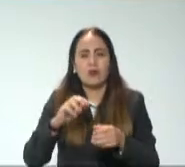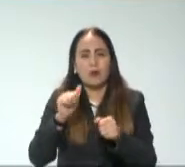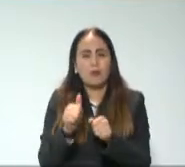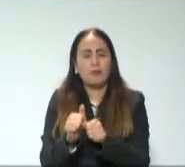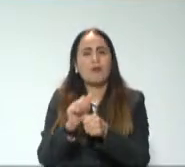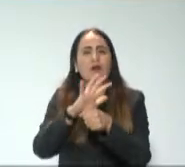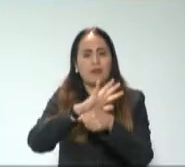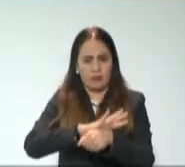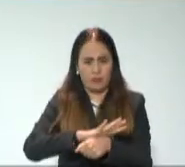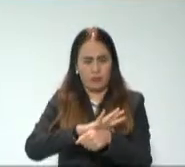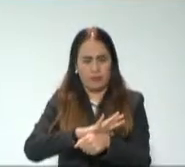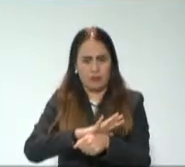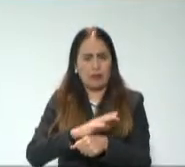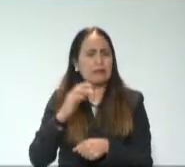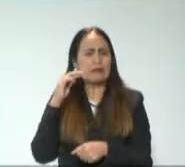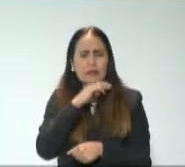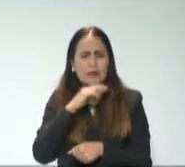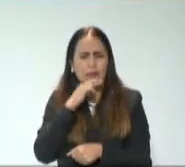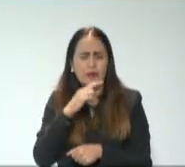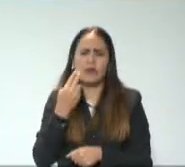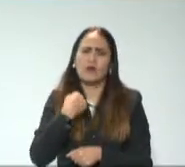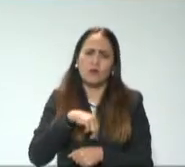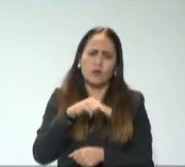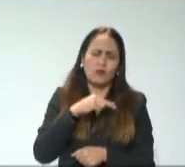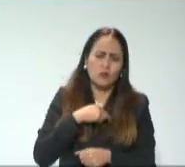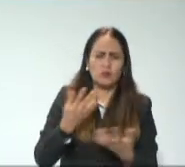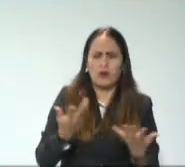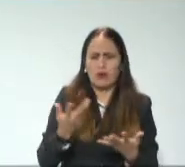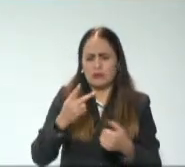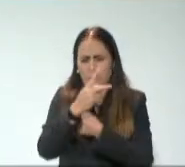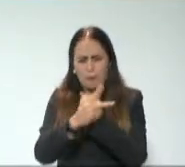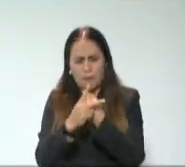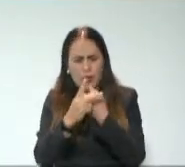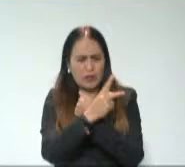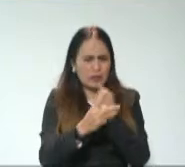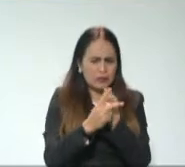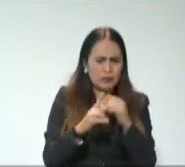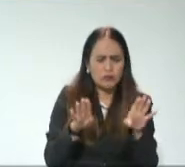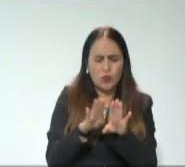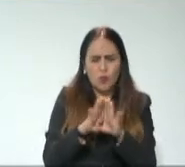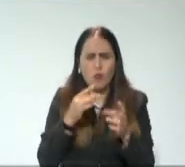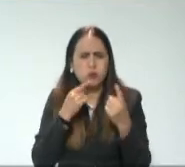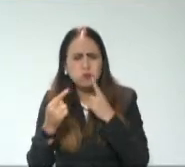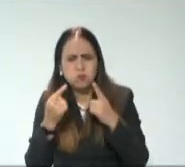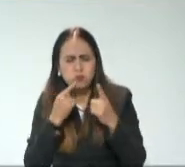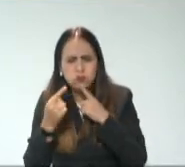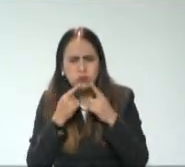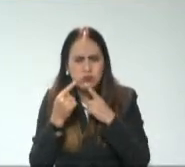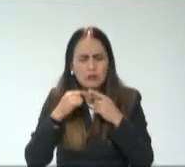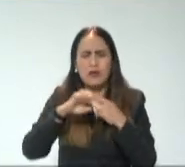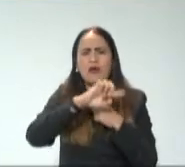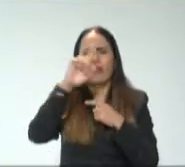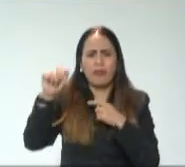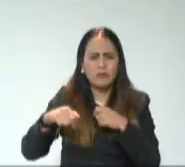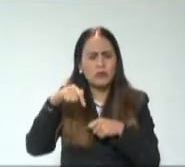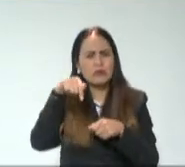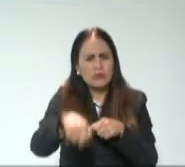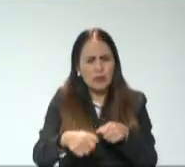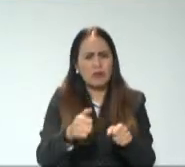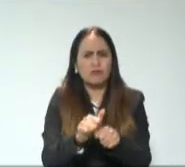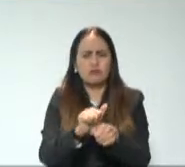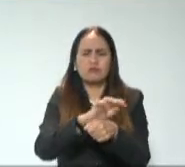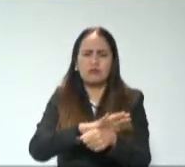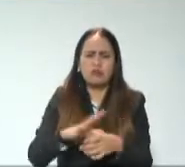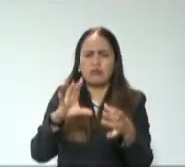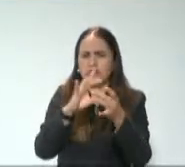rápidamente también nos pusimos al servicio de los países para ver de qué manera eh podíamos eh facilitar la